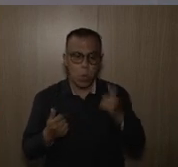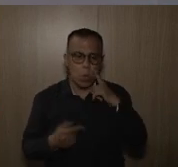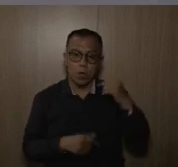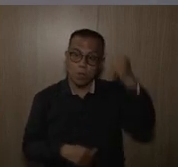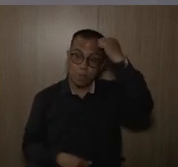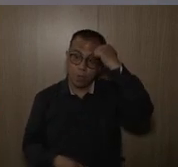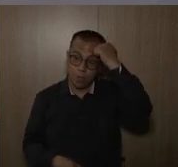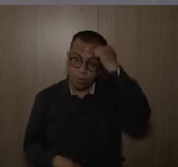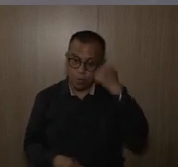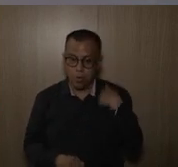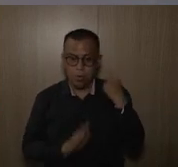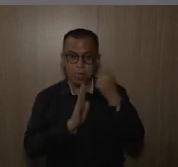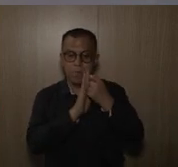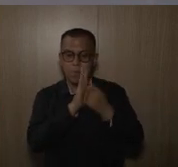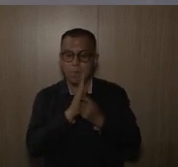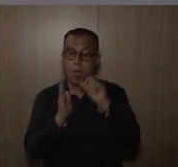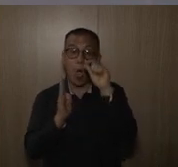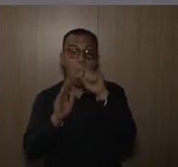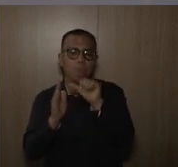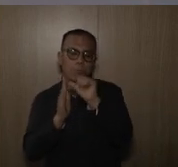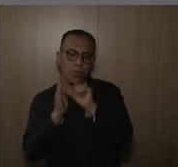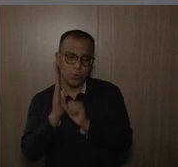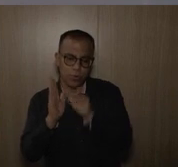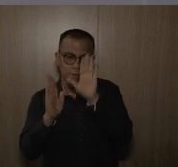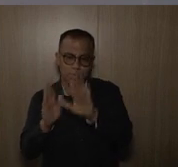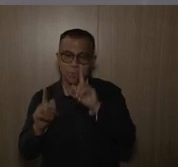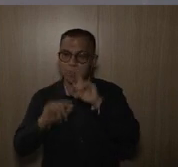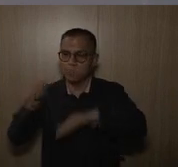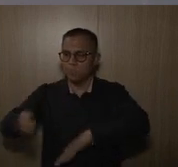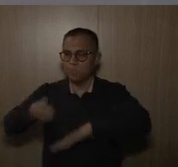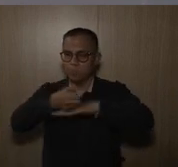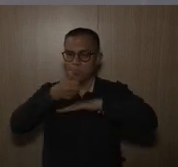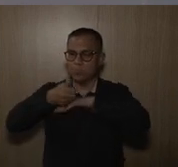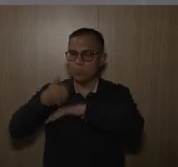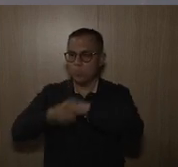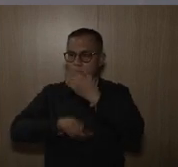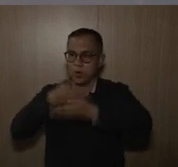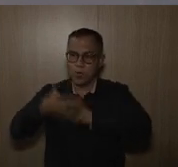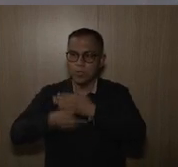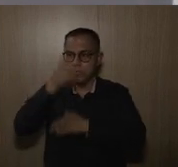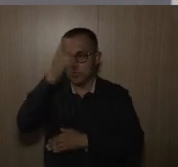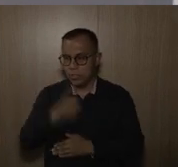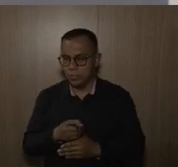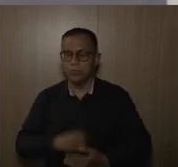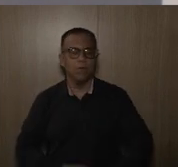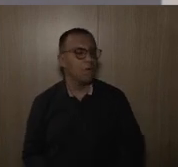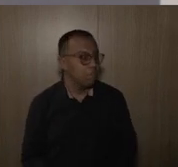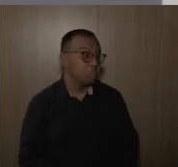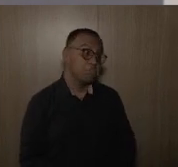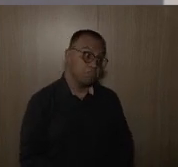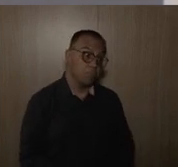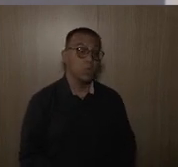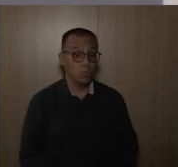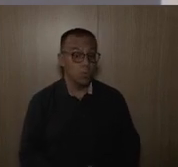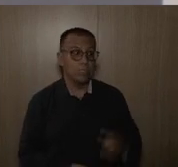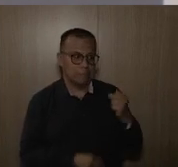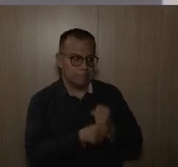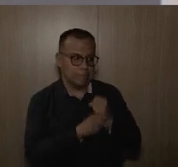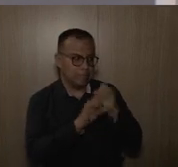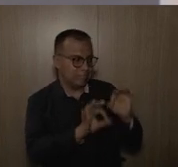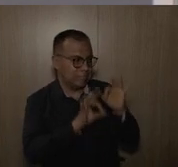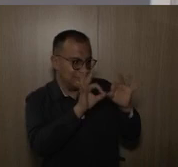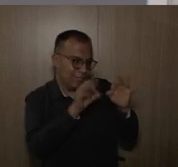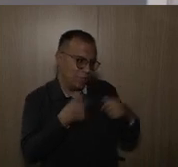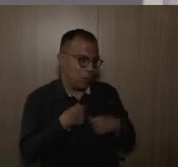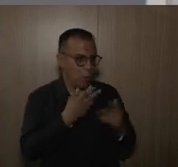tanto de instituciones como de programas, lo que permite que los directivos hagan toma de decisiones con esa información. Pues me parece que es un trabajo magnífico. Yo voy a